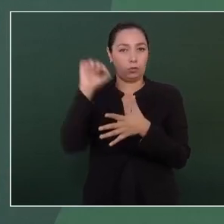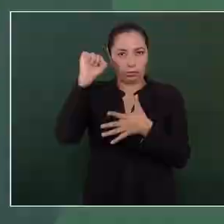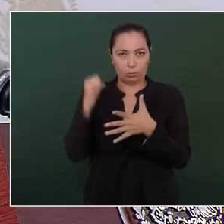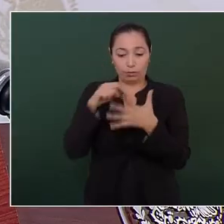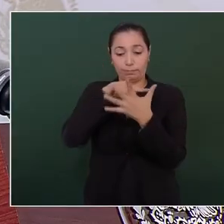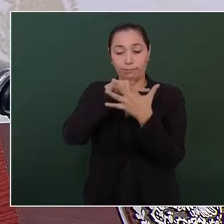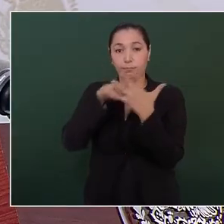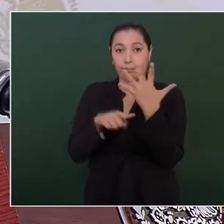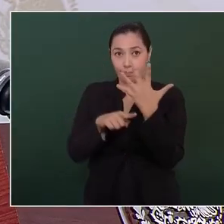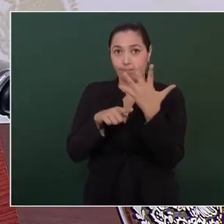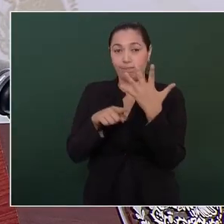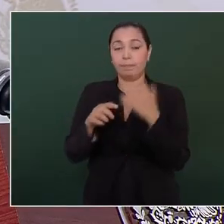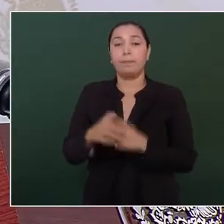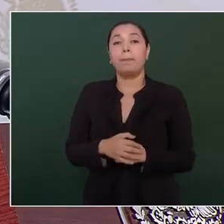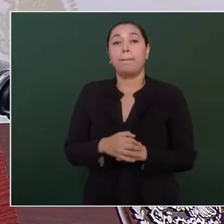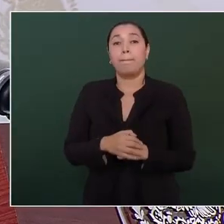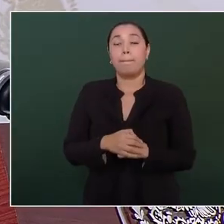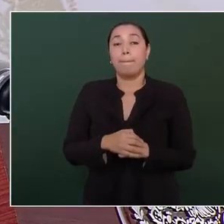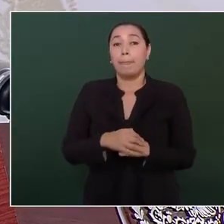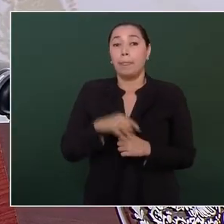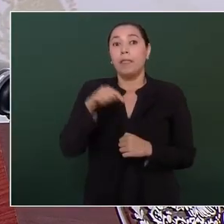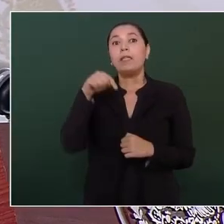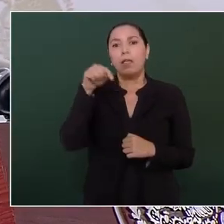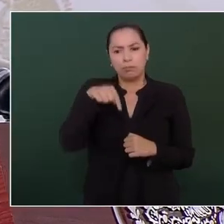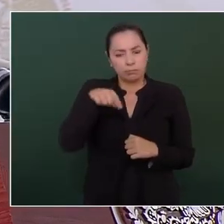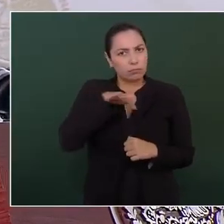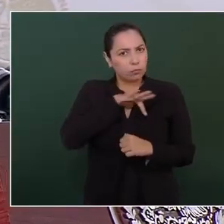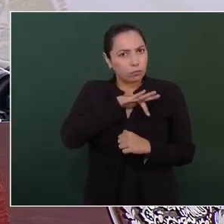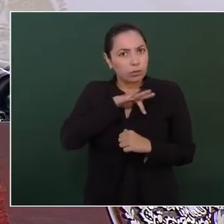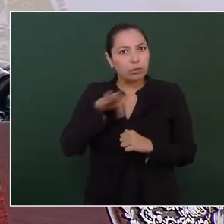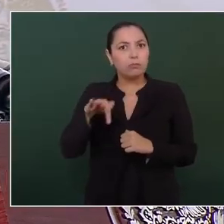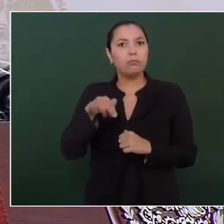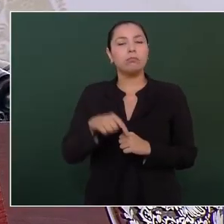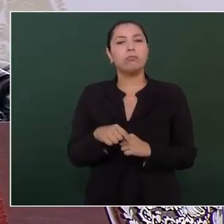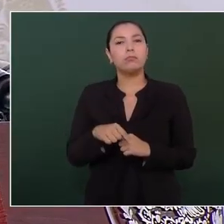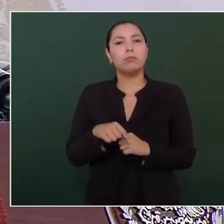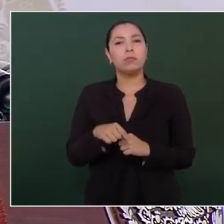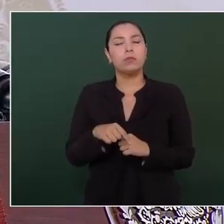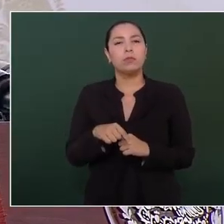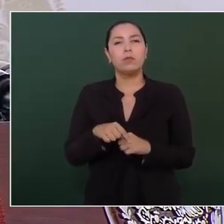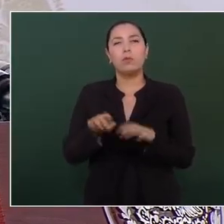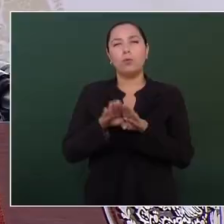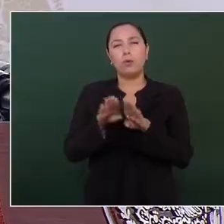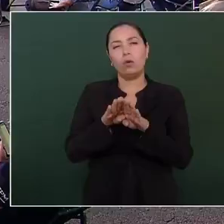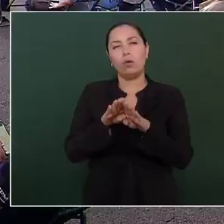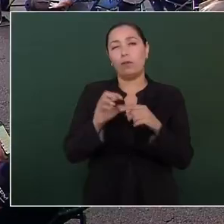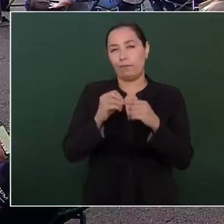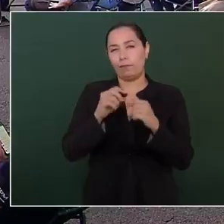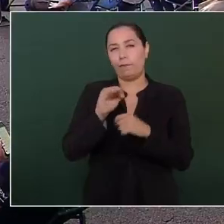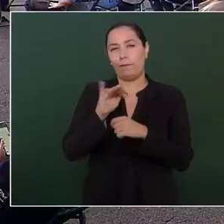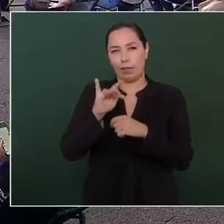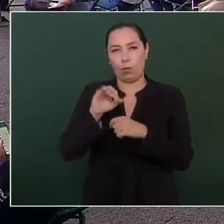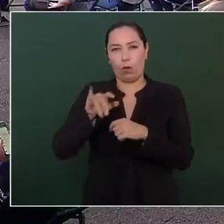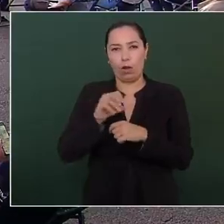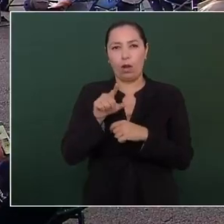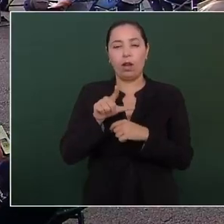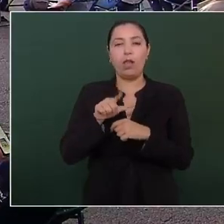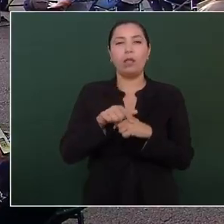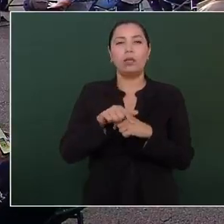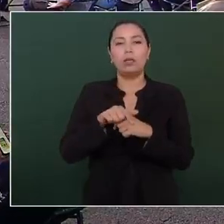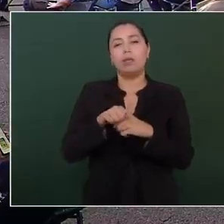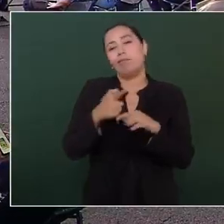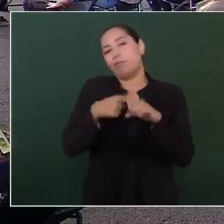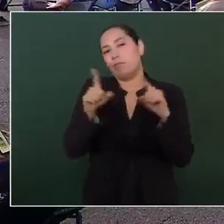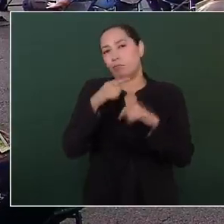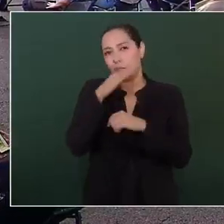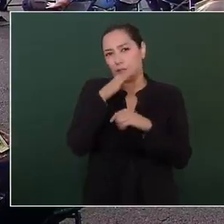Sinaloa. Entonces, aquí podríamos, porque el frijol, a diferencia del maíz